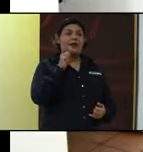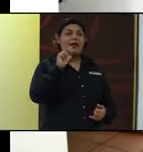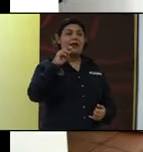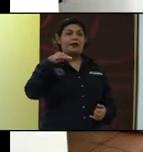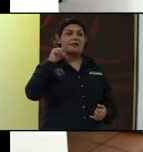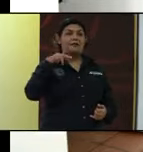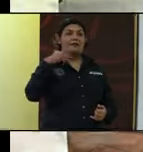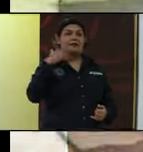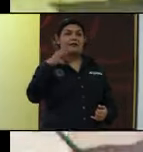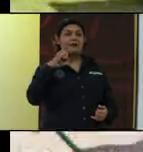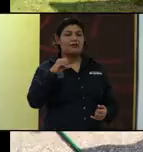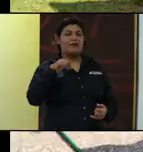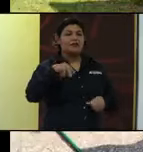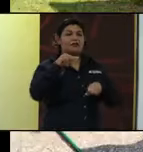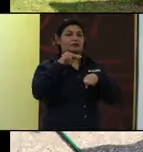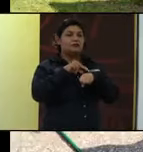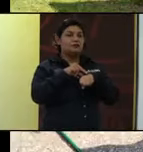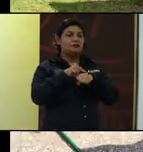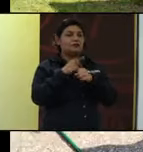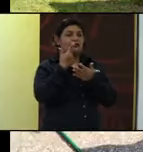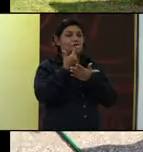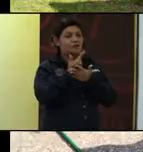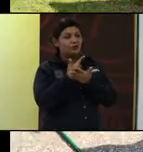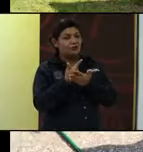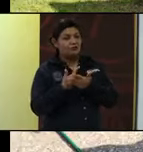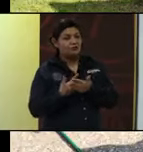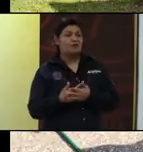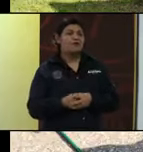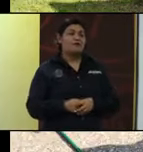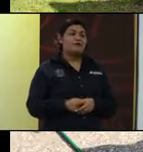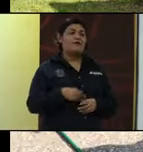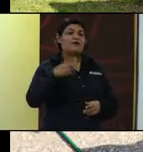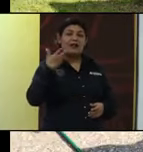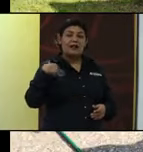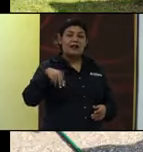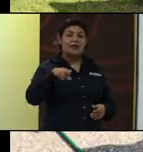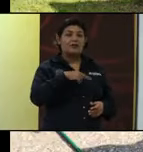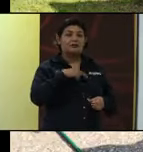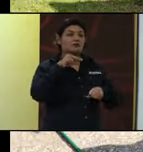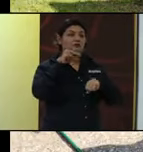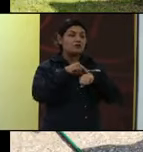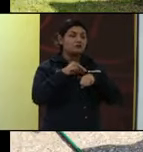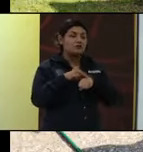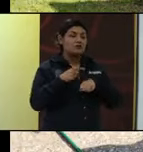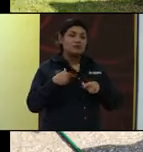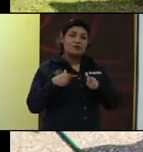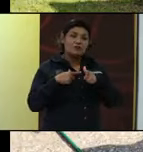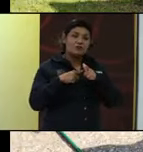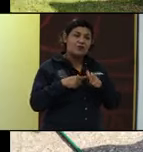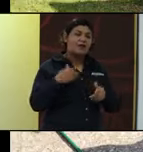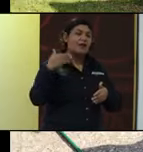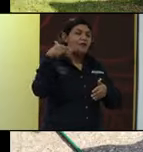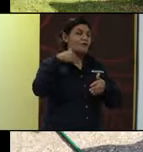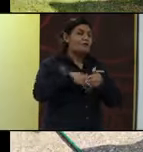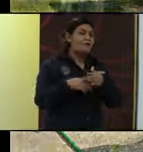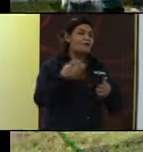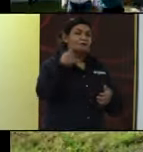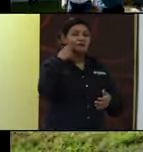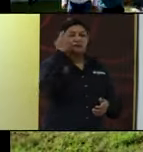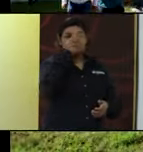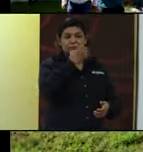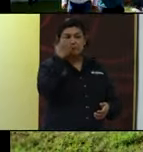doctores les gustan los diagnósticos, ¿o no, doctor? Claro, claro. Les gusta que nos vayamos al fondo y que hagamos estudios